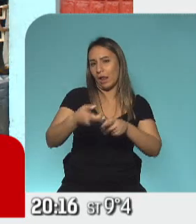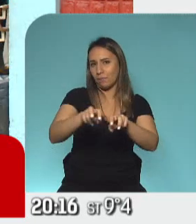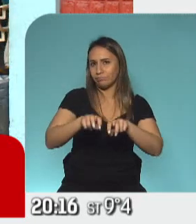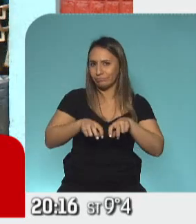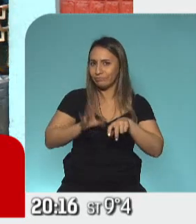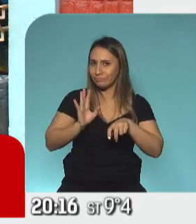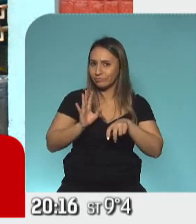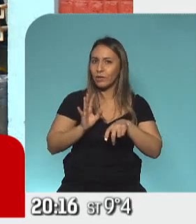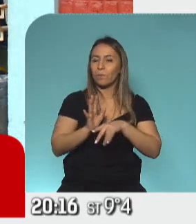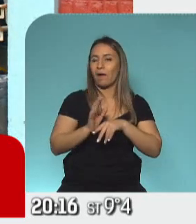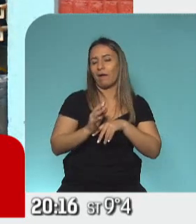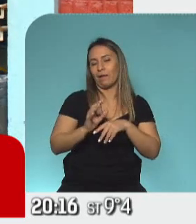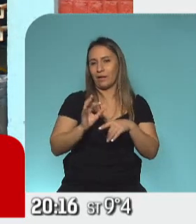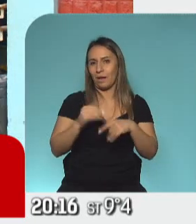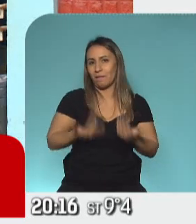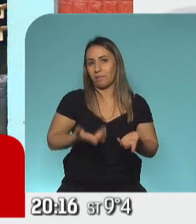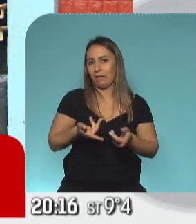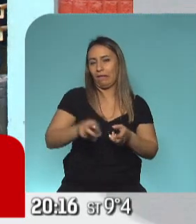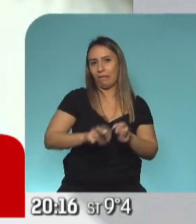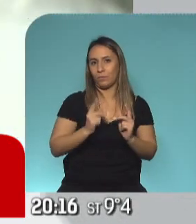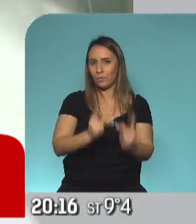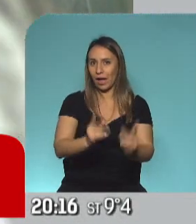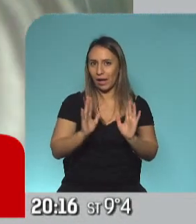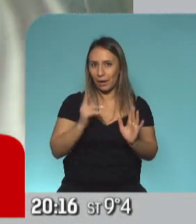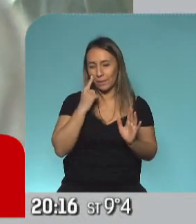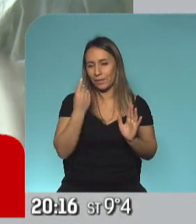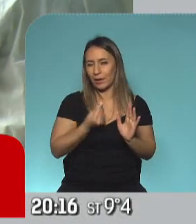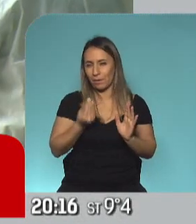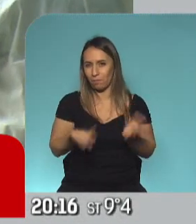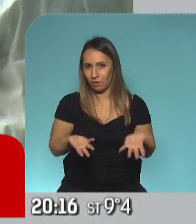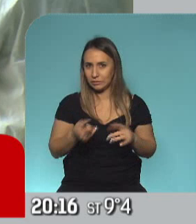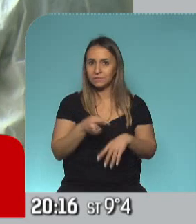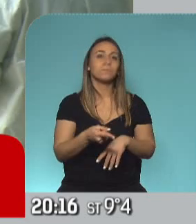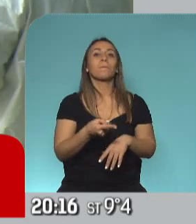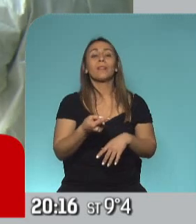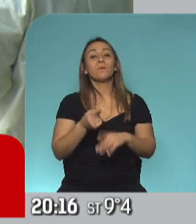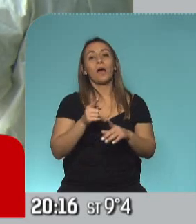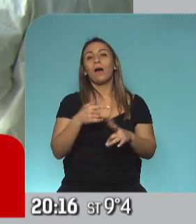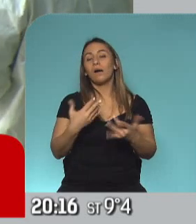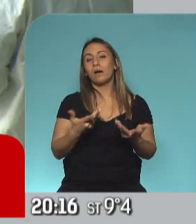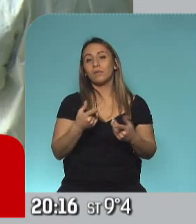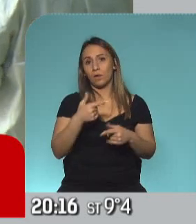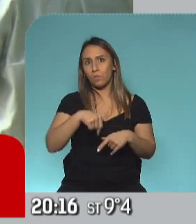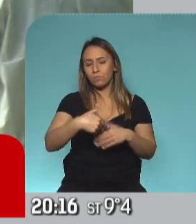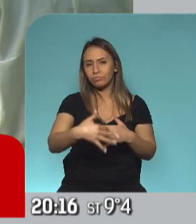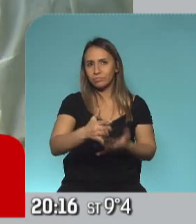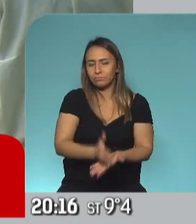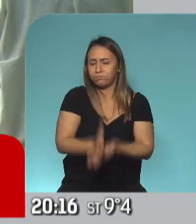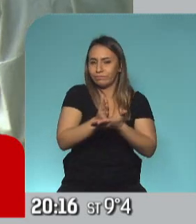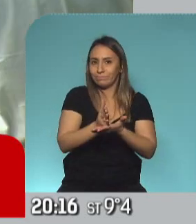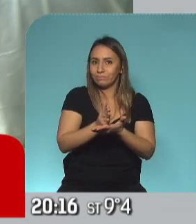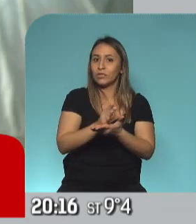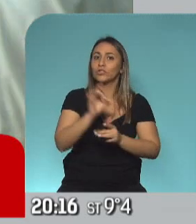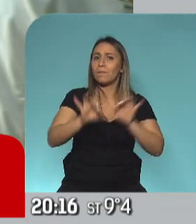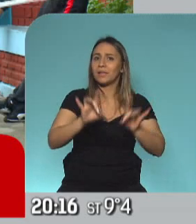Digamos la típica ventajita, vamos a decir como se dice. Pero después, bueno, que cuando se puso un poquito más estricto, digamos, que sea personalmente para los